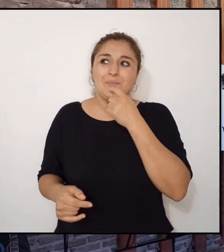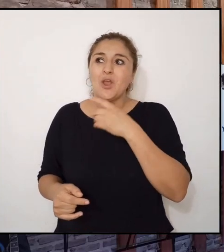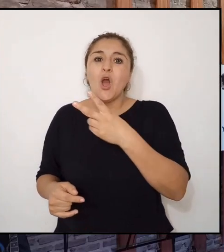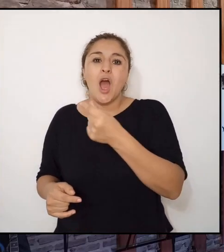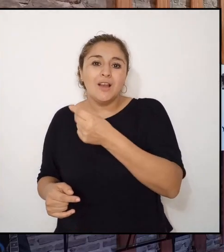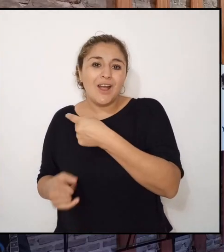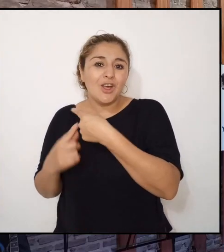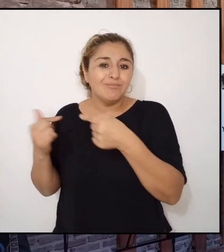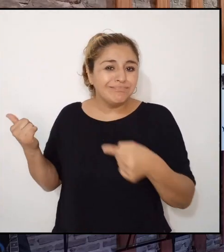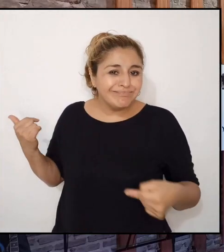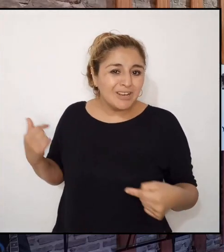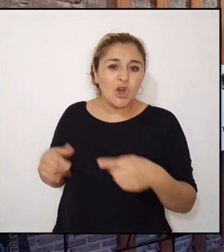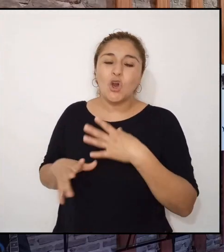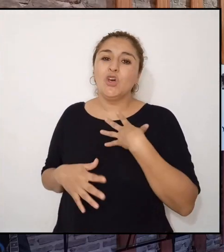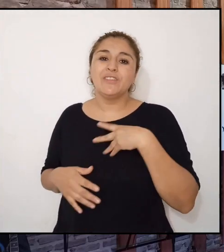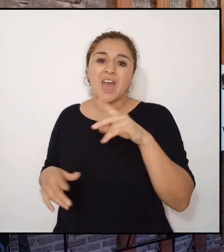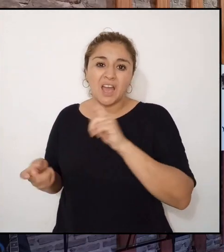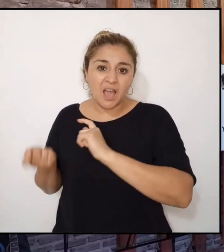Dios no cambia.